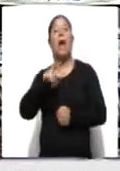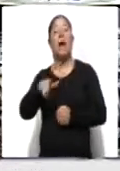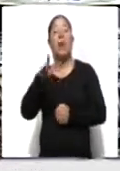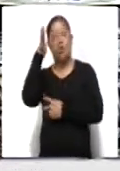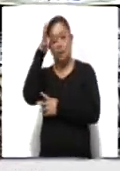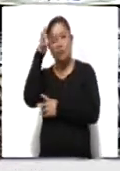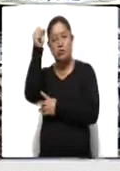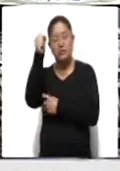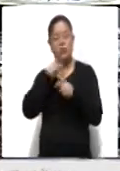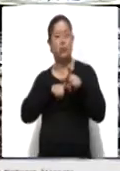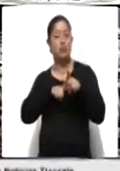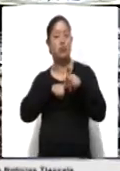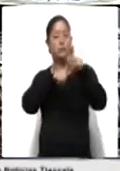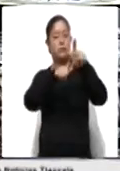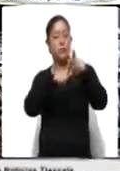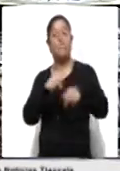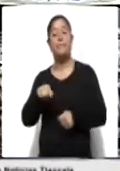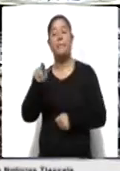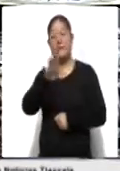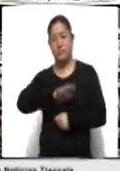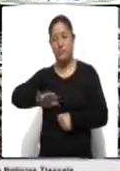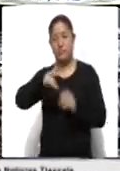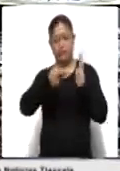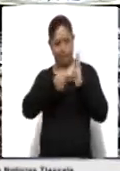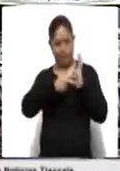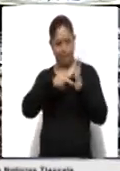una arquitectura consciente de su entorno